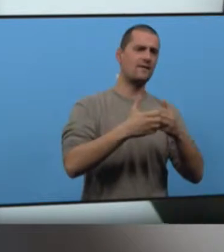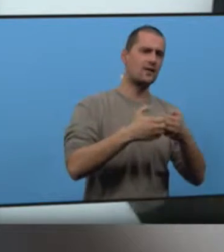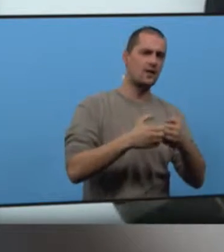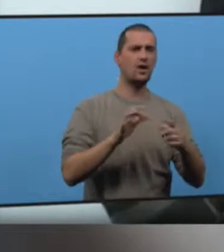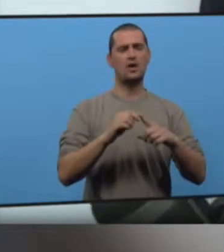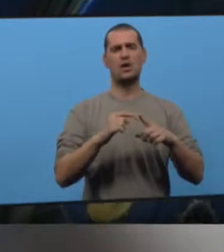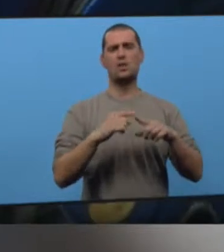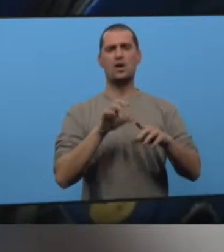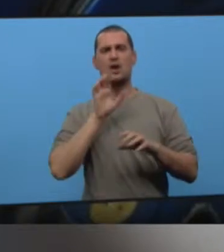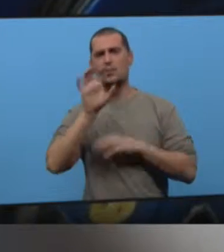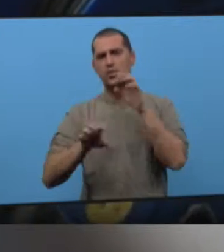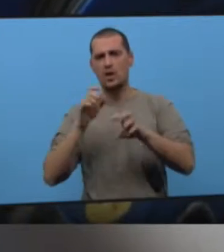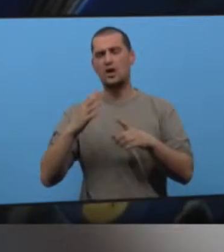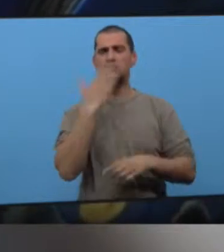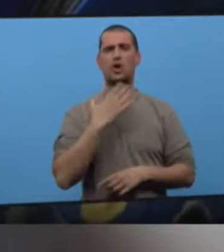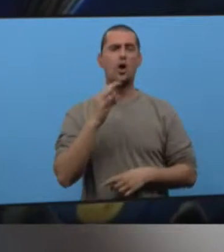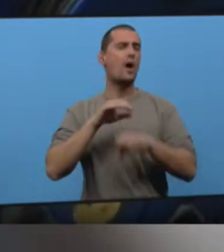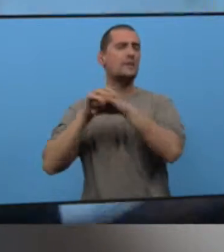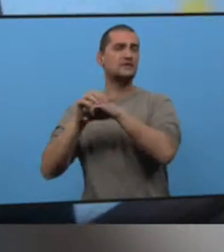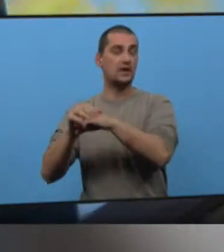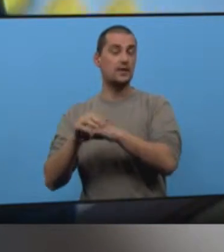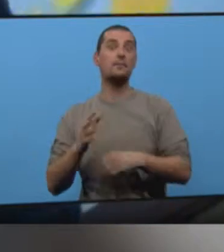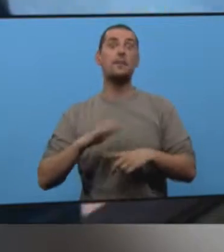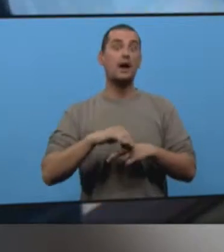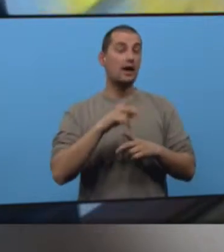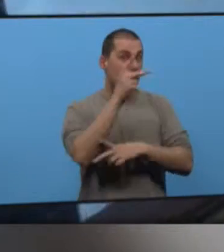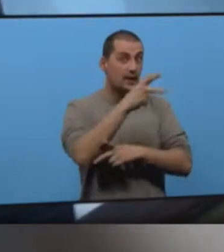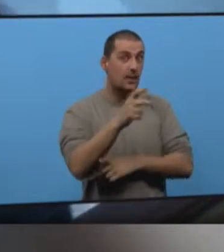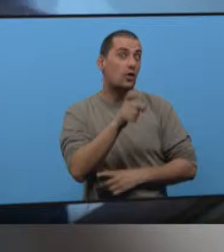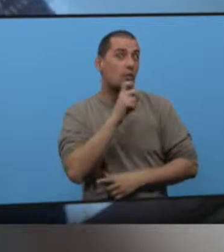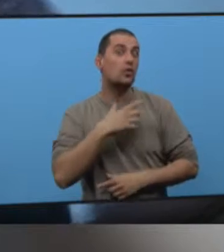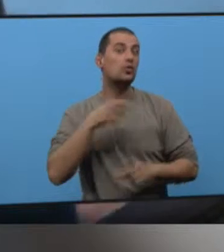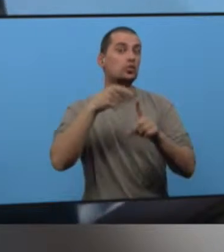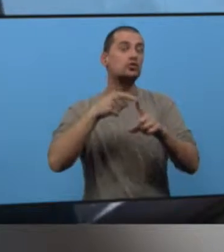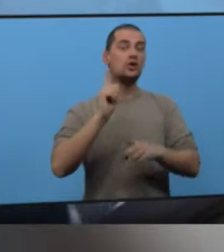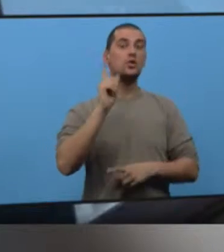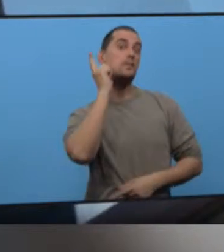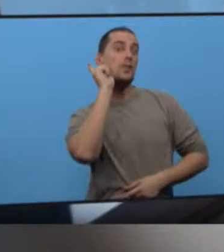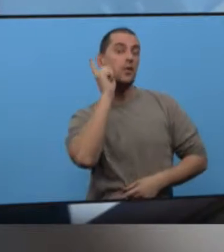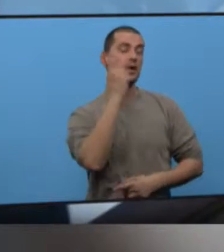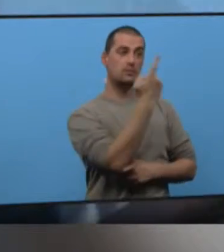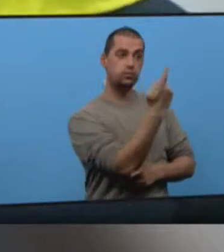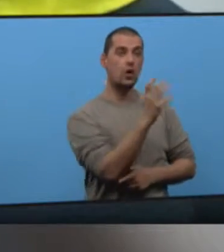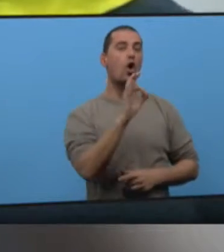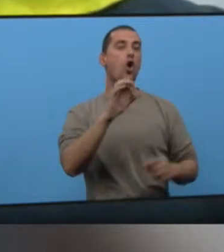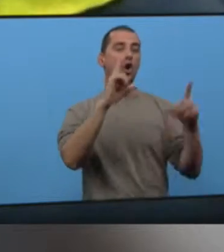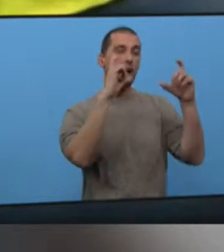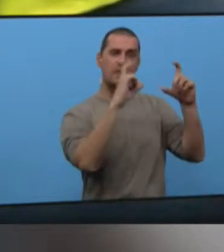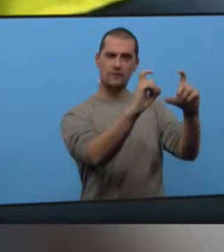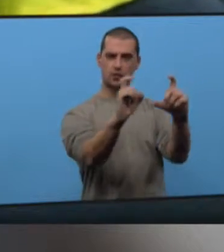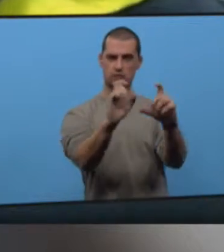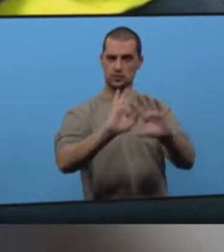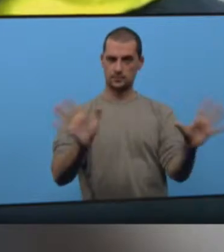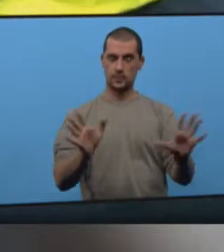acoso escolar, redes sociais ou a amizade. Para filmar, os participantes poden usar un teléfono móvil ou unha cámara de fotos.